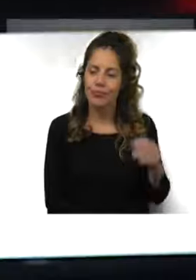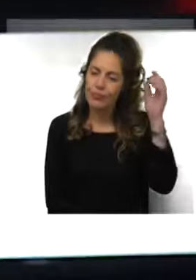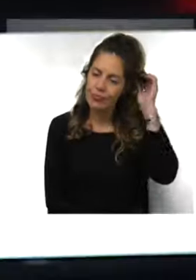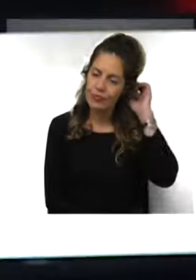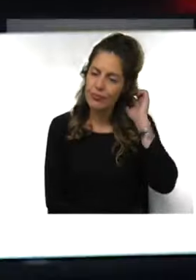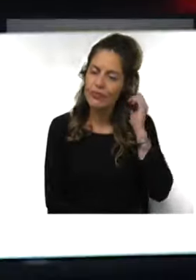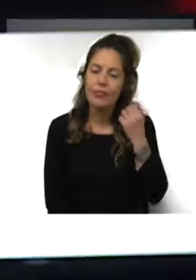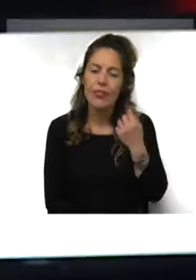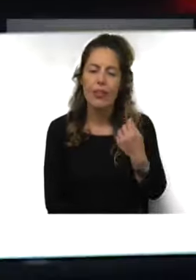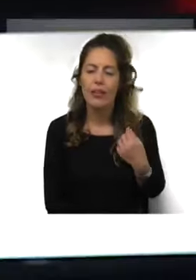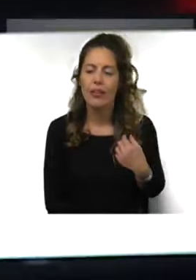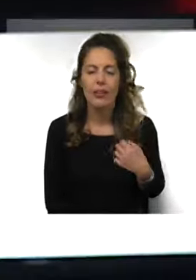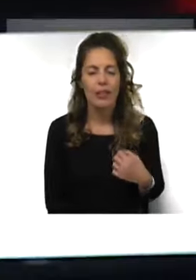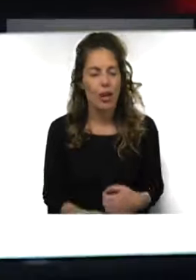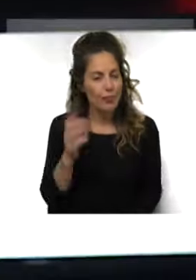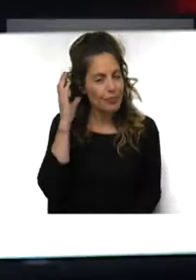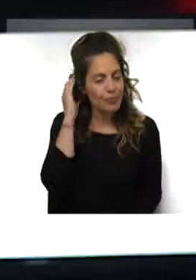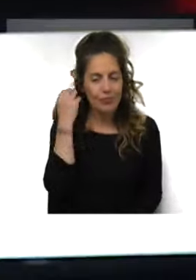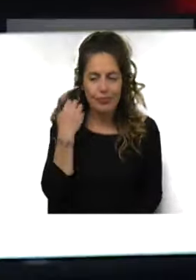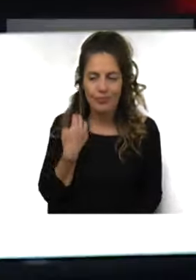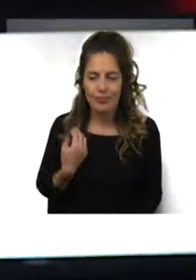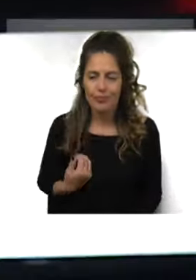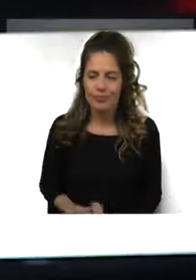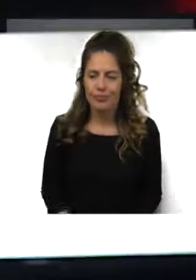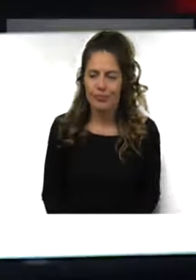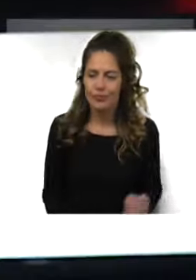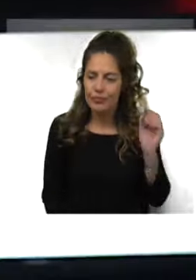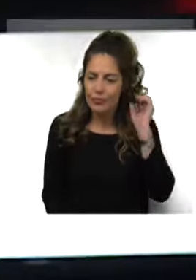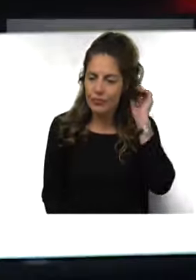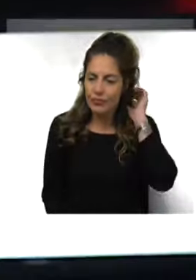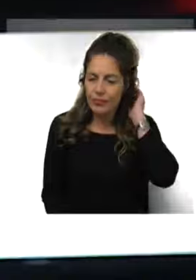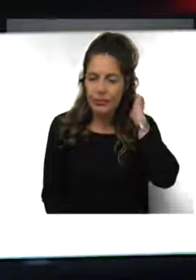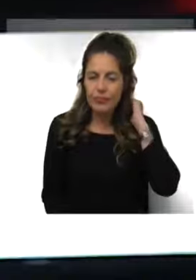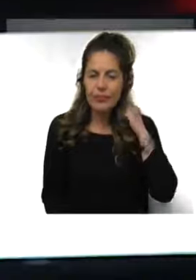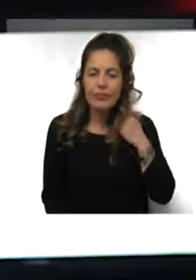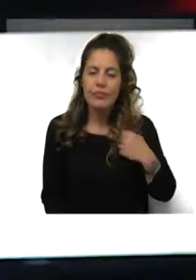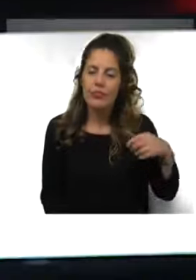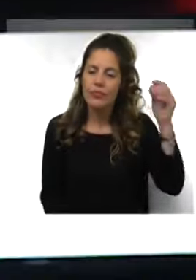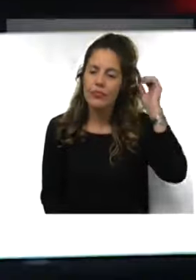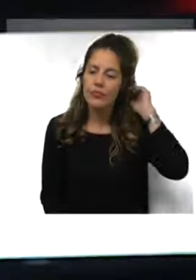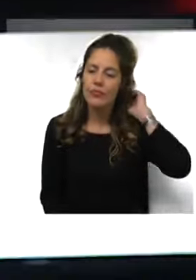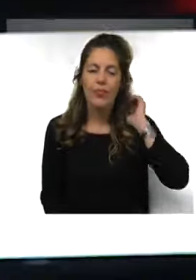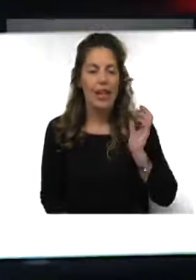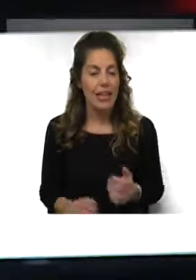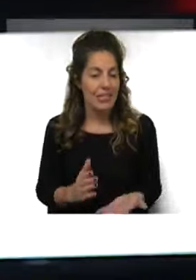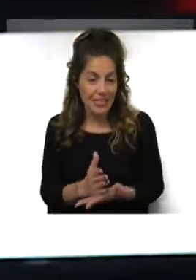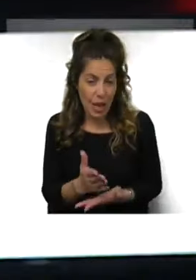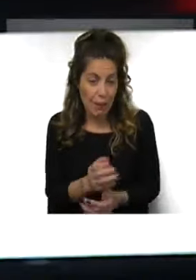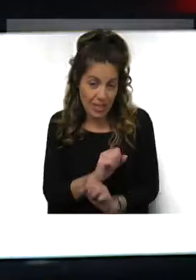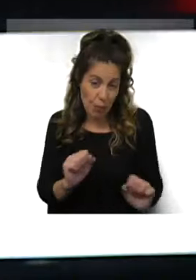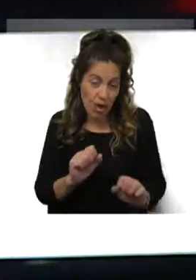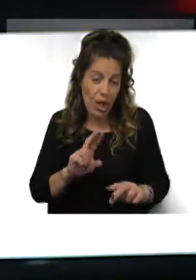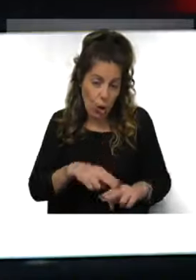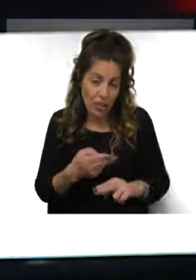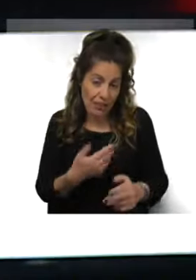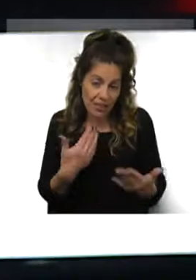primera eh situación despejada siempre se puede volver a poner arriba de la mesa pero digo este yendo yendo